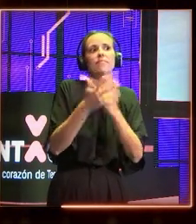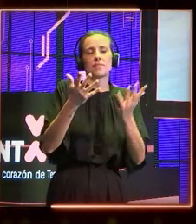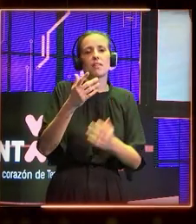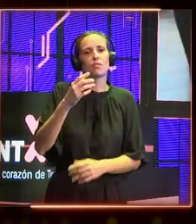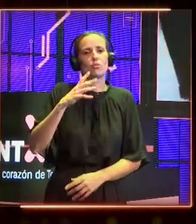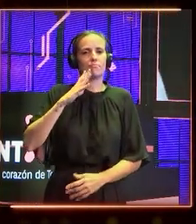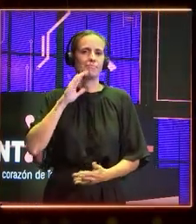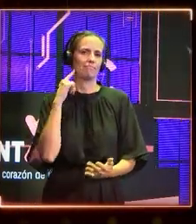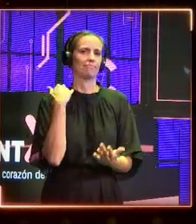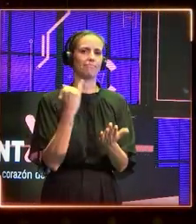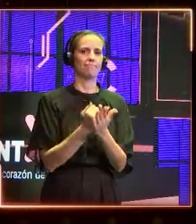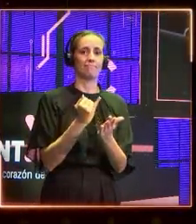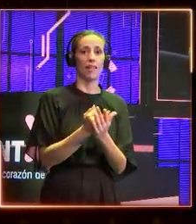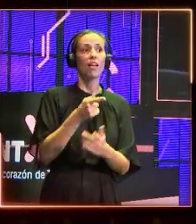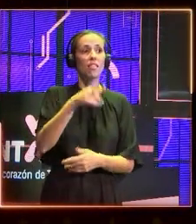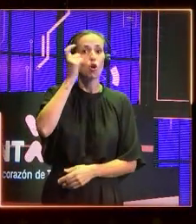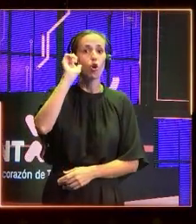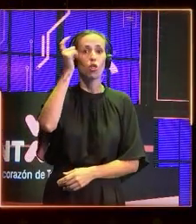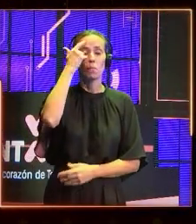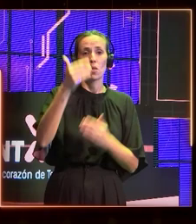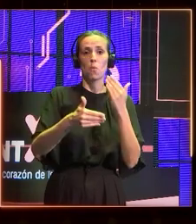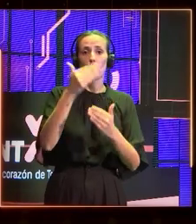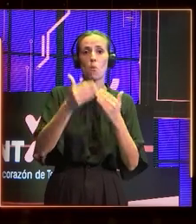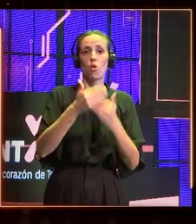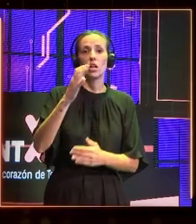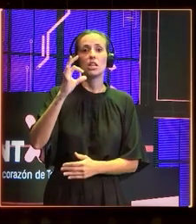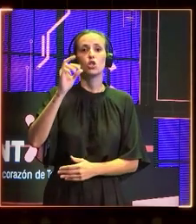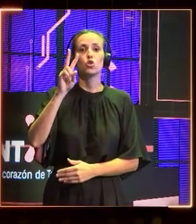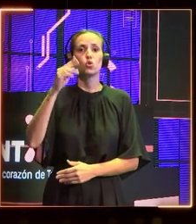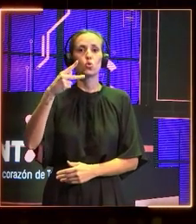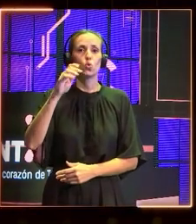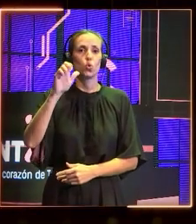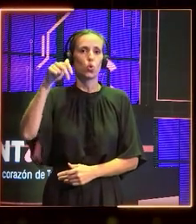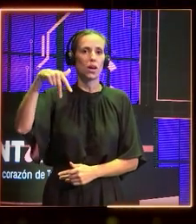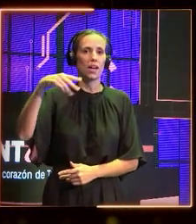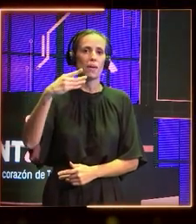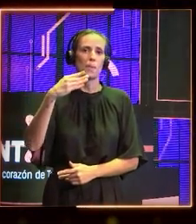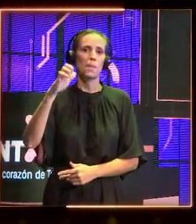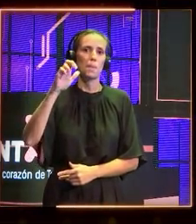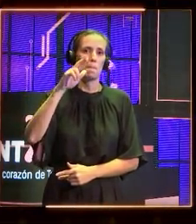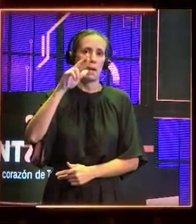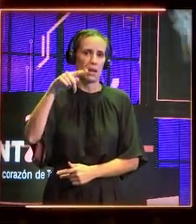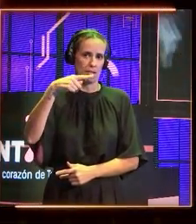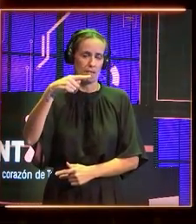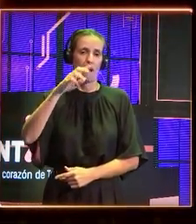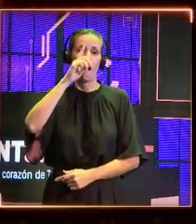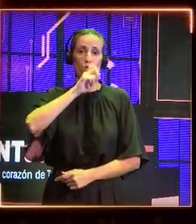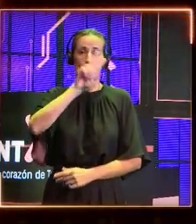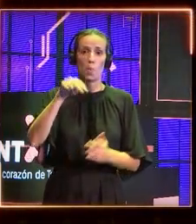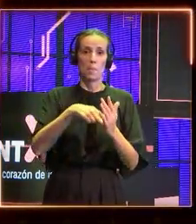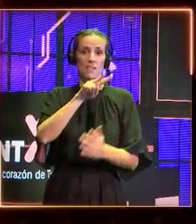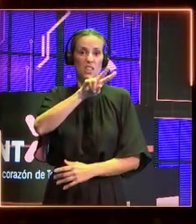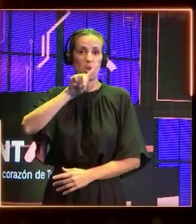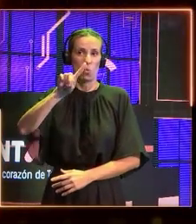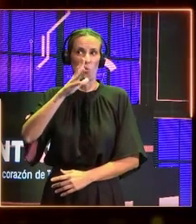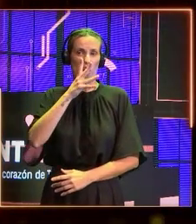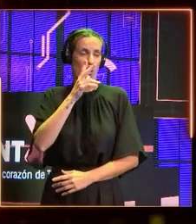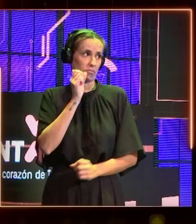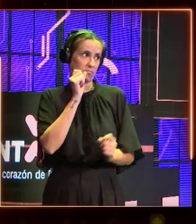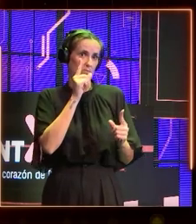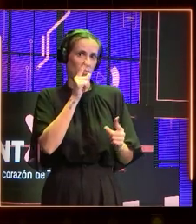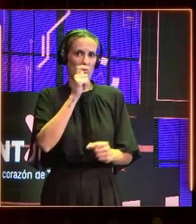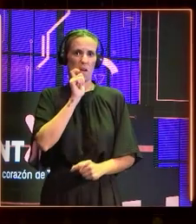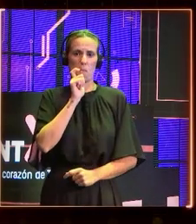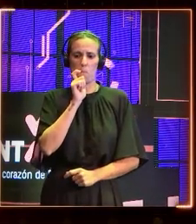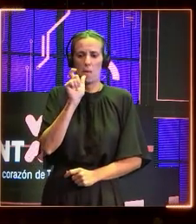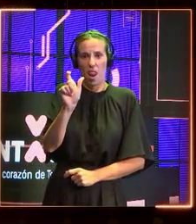credibilidad a este concepto que puso de moda Marx saber en 2021 pero como veremos ahora es un término que va mucho más